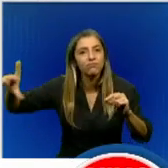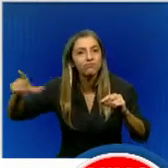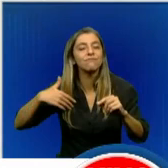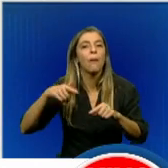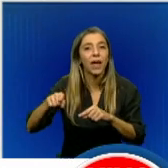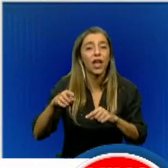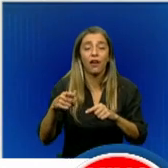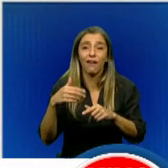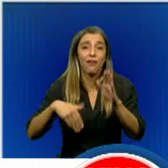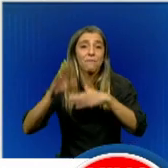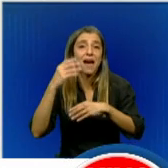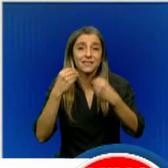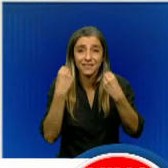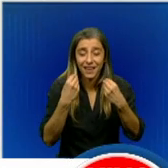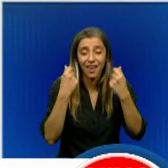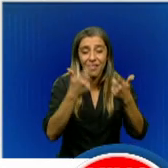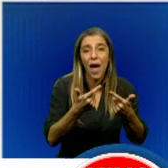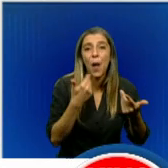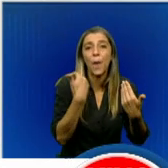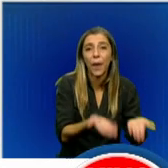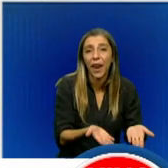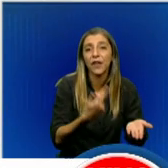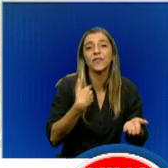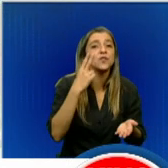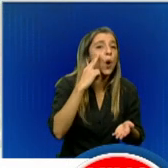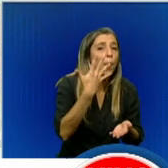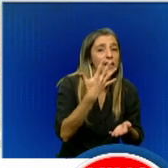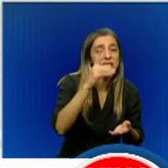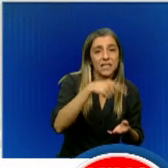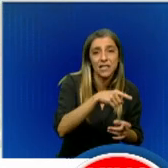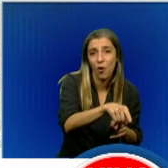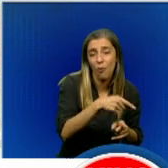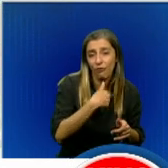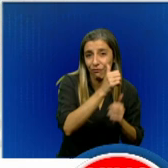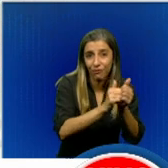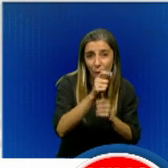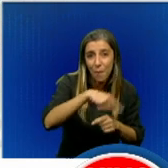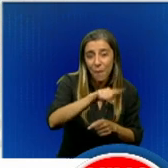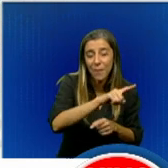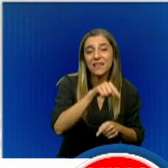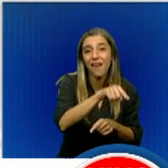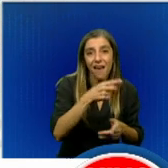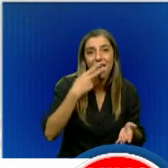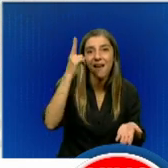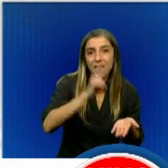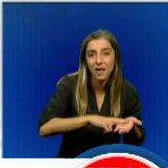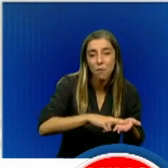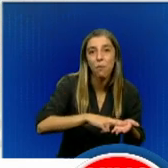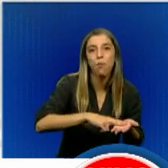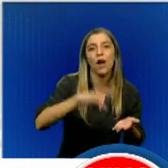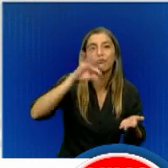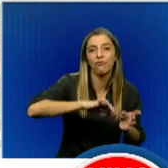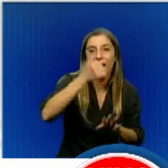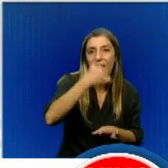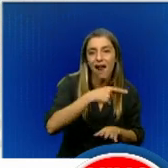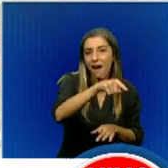del 95 por ciento de nuestras empresas y que distribuye el mayor peso de la carga de este impuesto hacia los sectores más concentrados